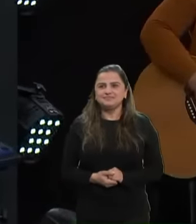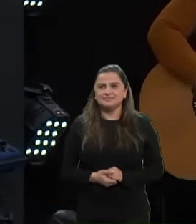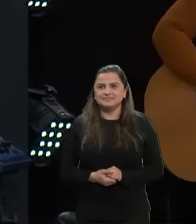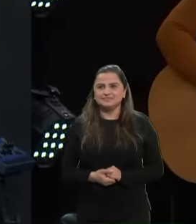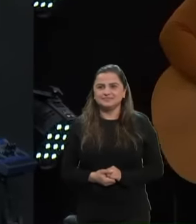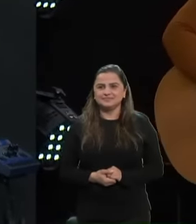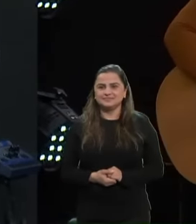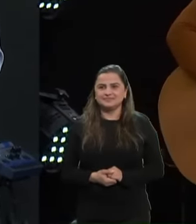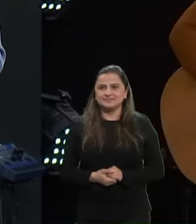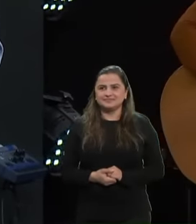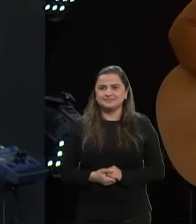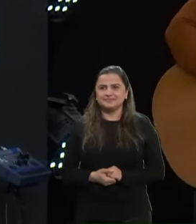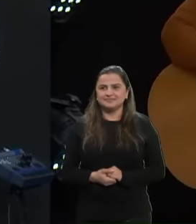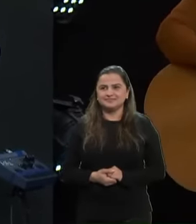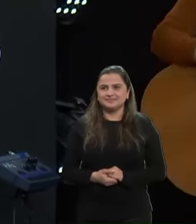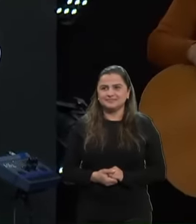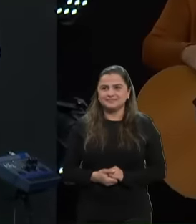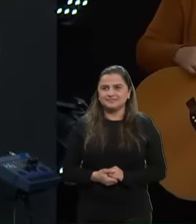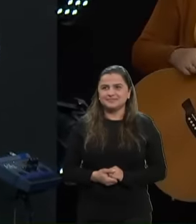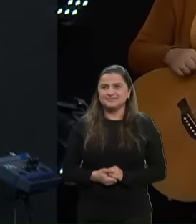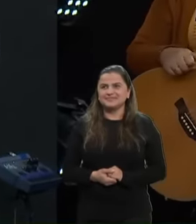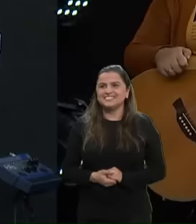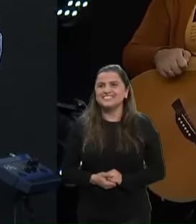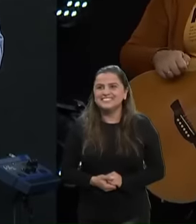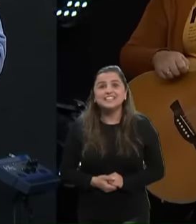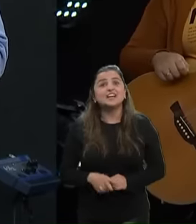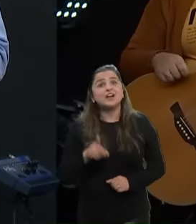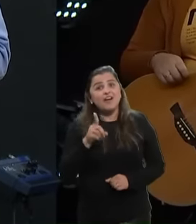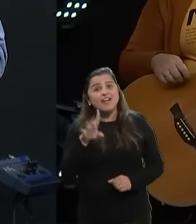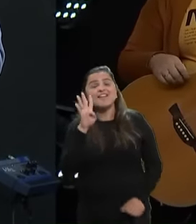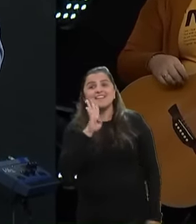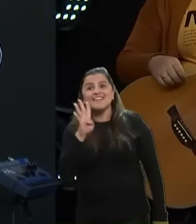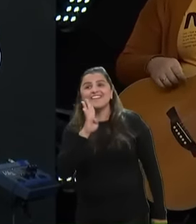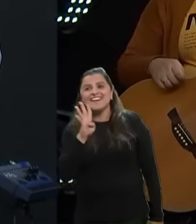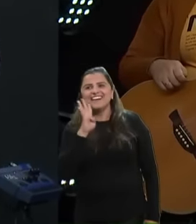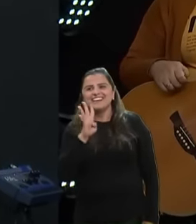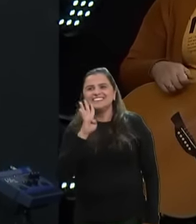Olha que interesante. Olha que interesante. Olha que interesante.